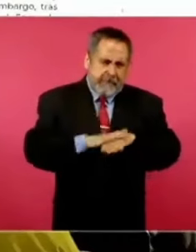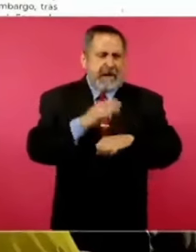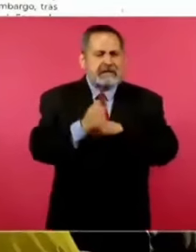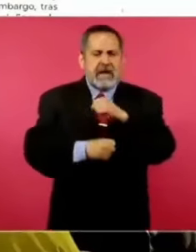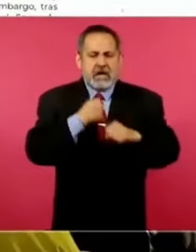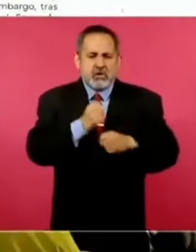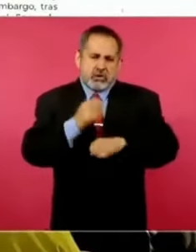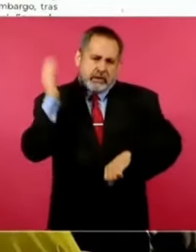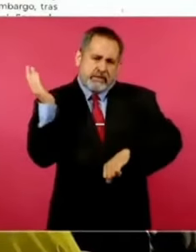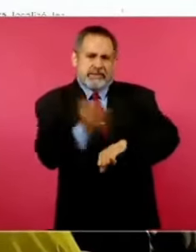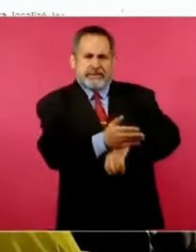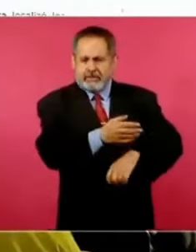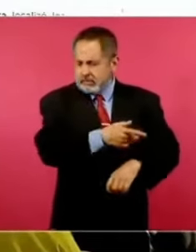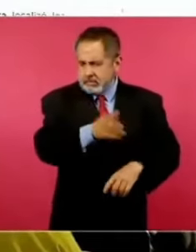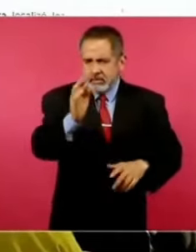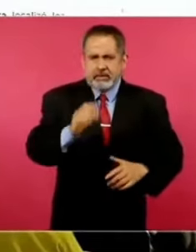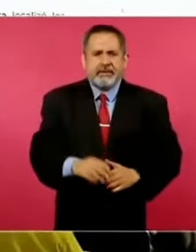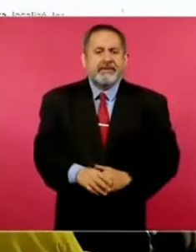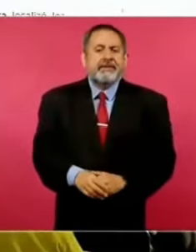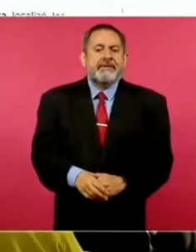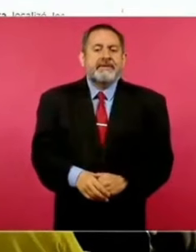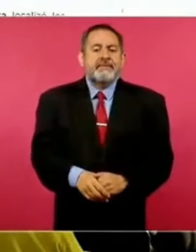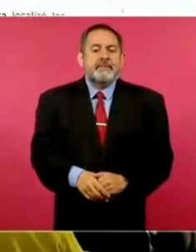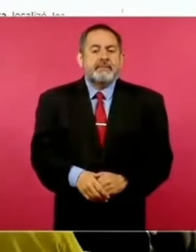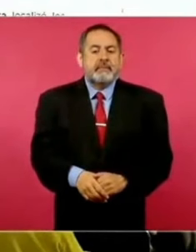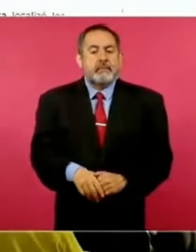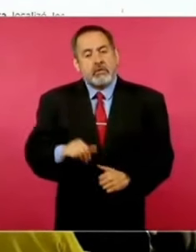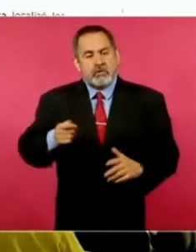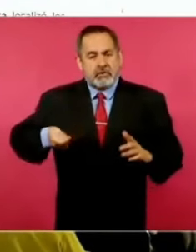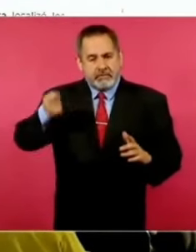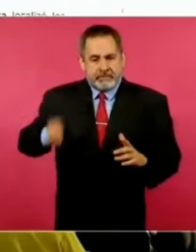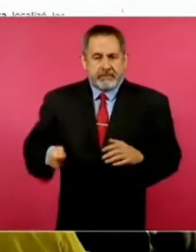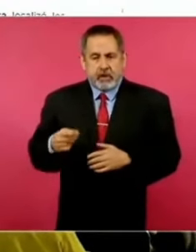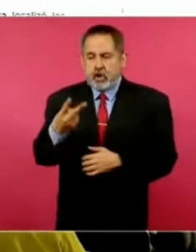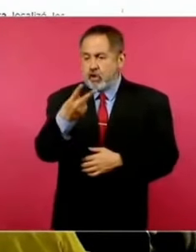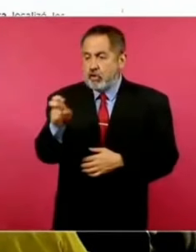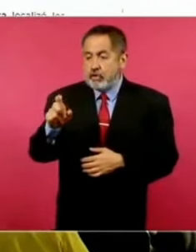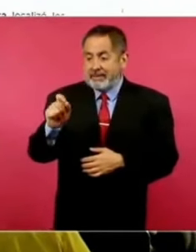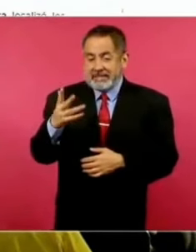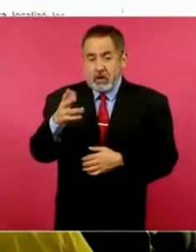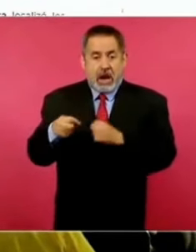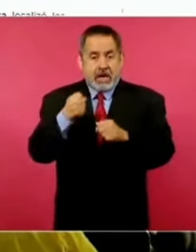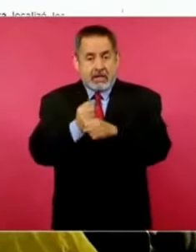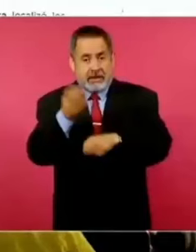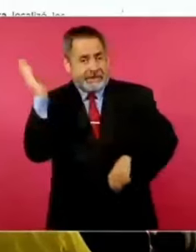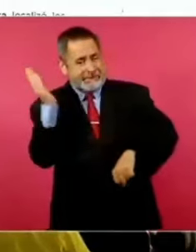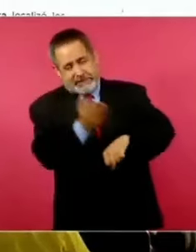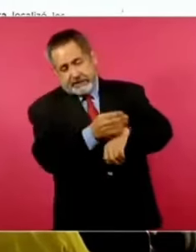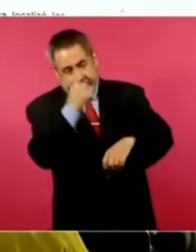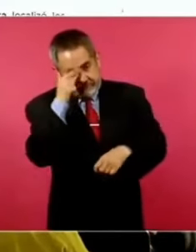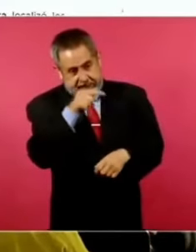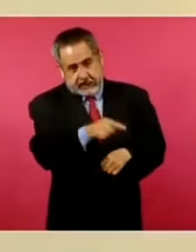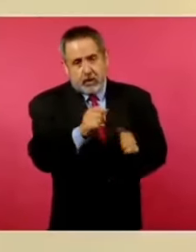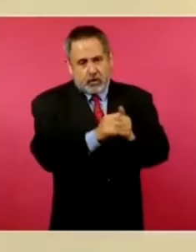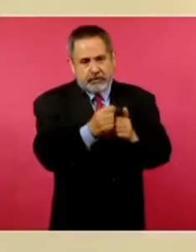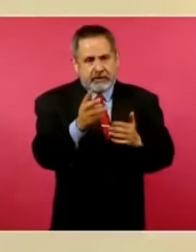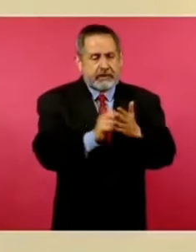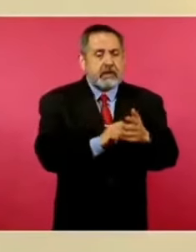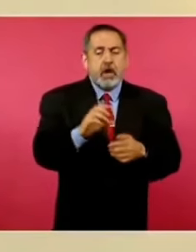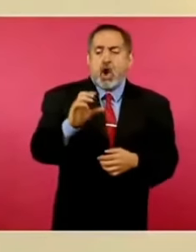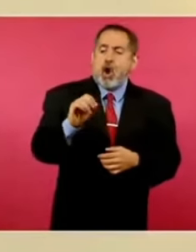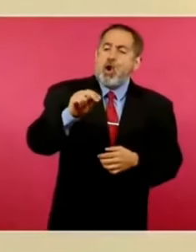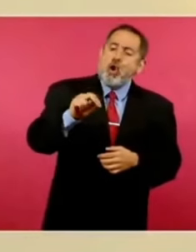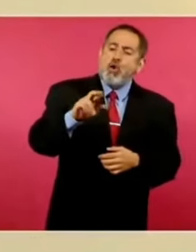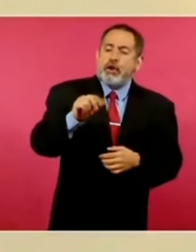aquí adelante otra sentencia de 225 años y TR meses de prisión a Conrado